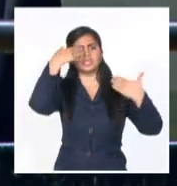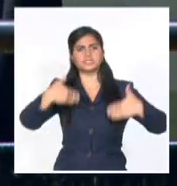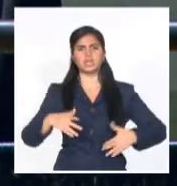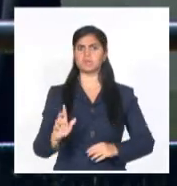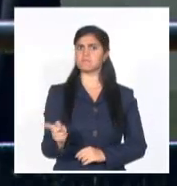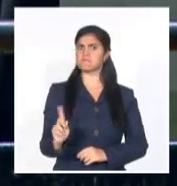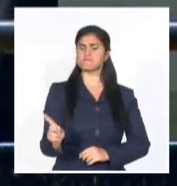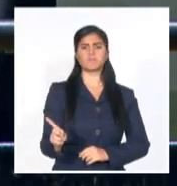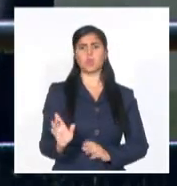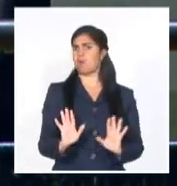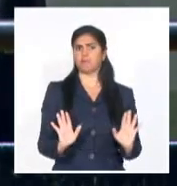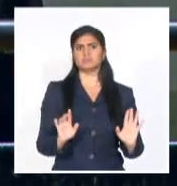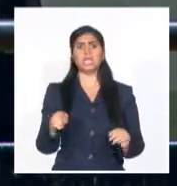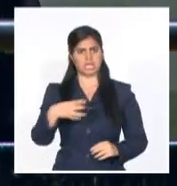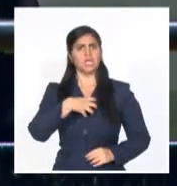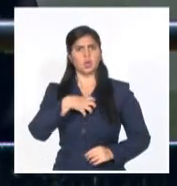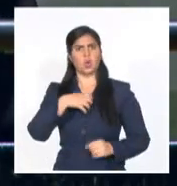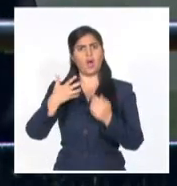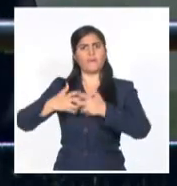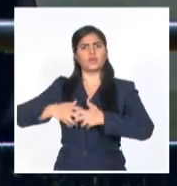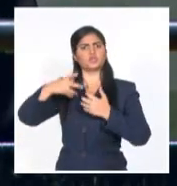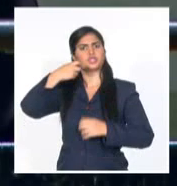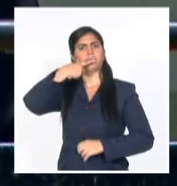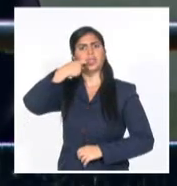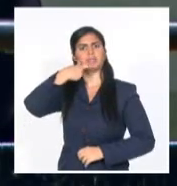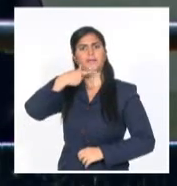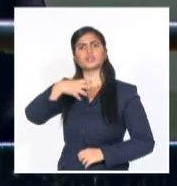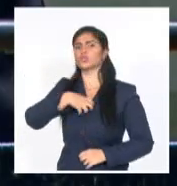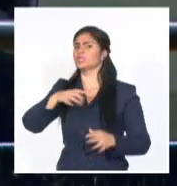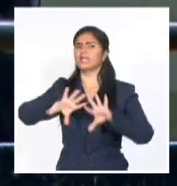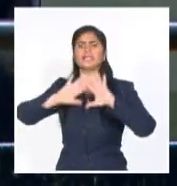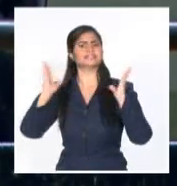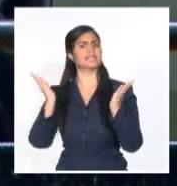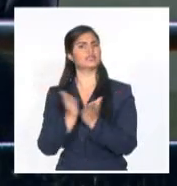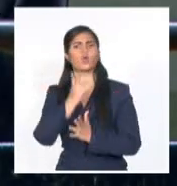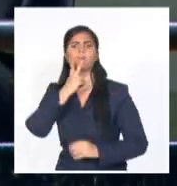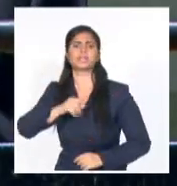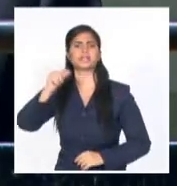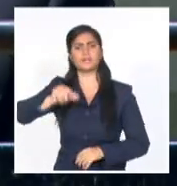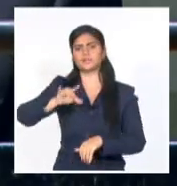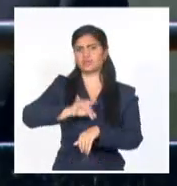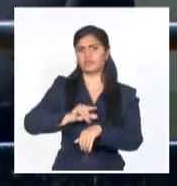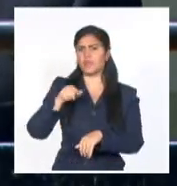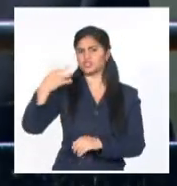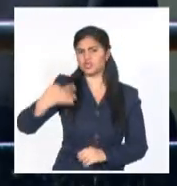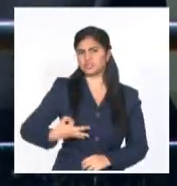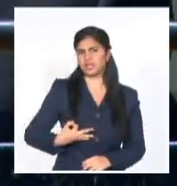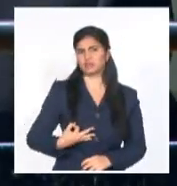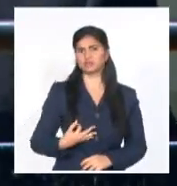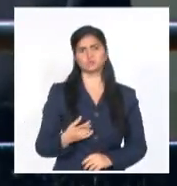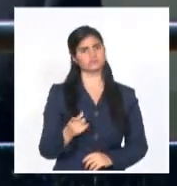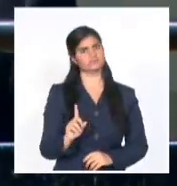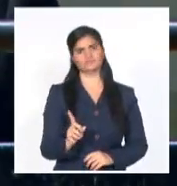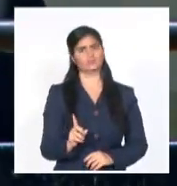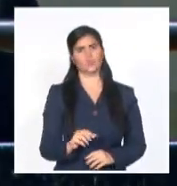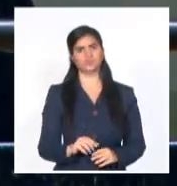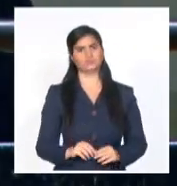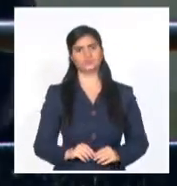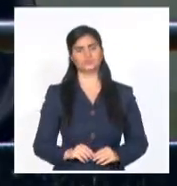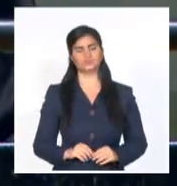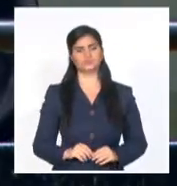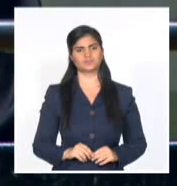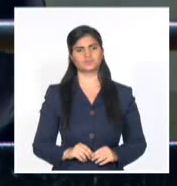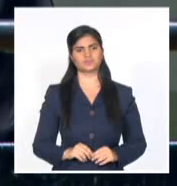acceso a medicamentos ni equipos médicos. En los momentos más difíciles de la pandemia